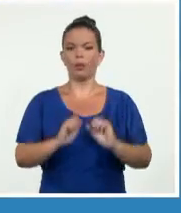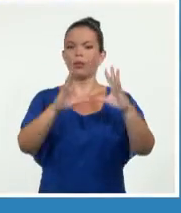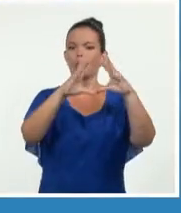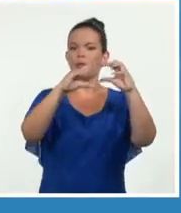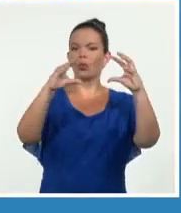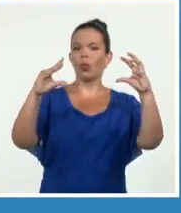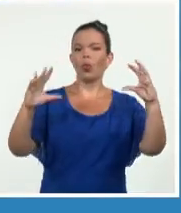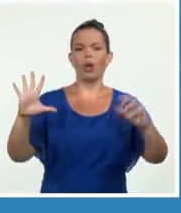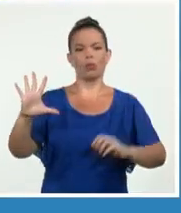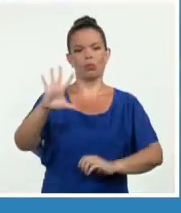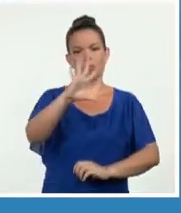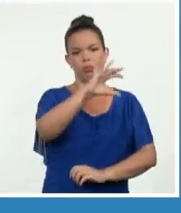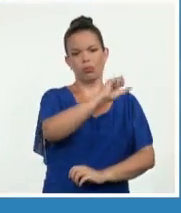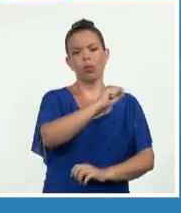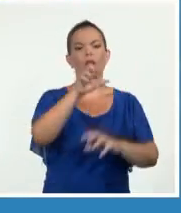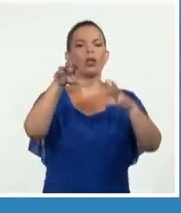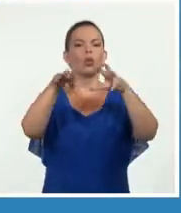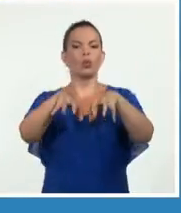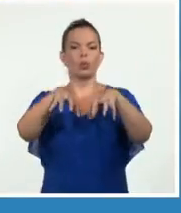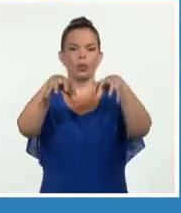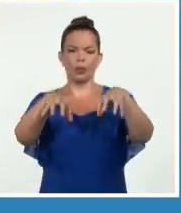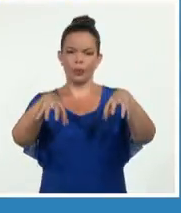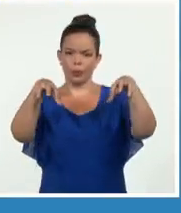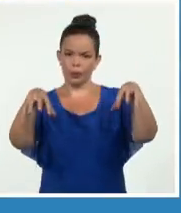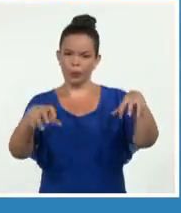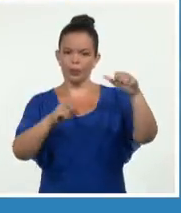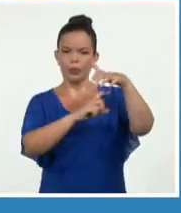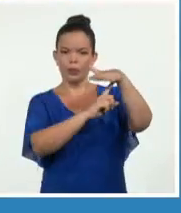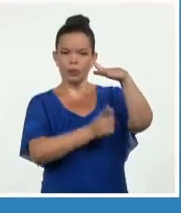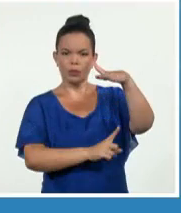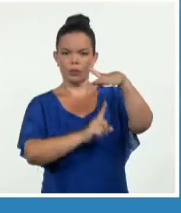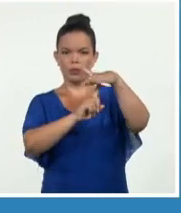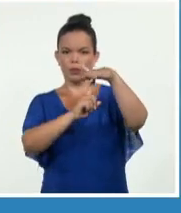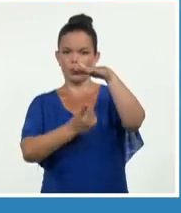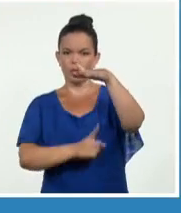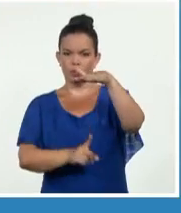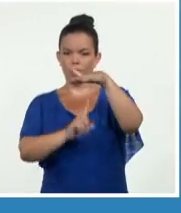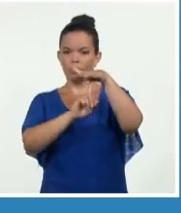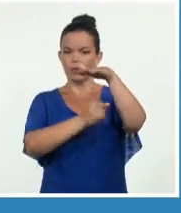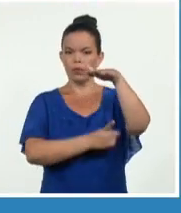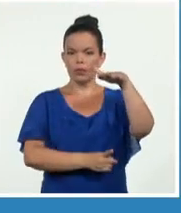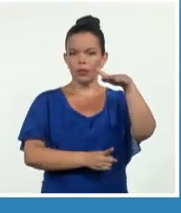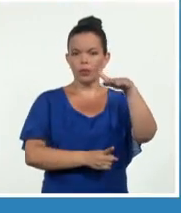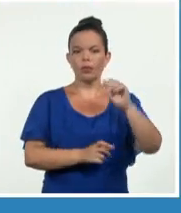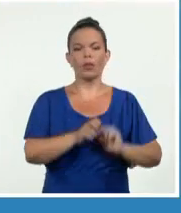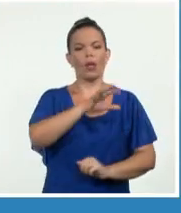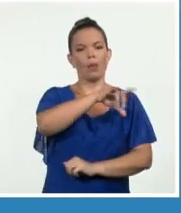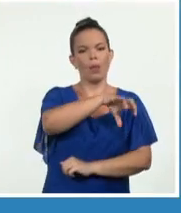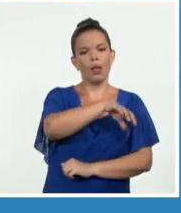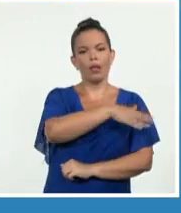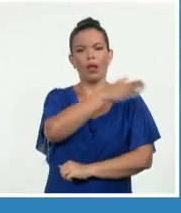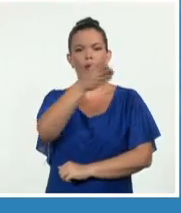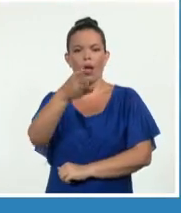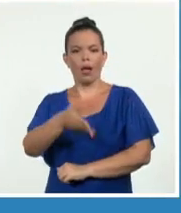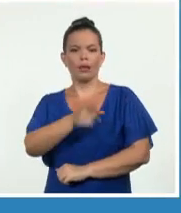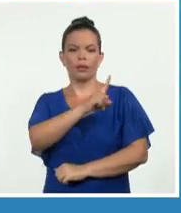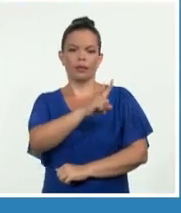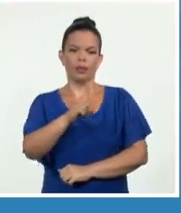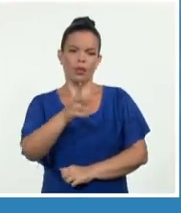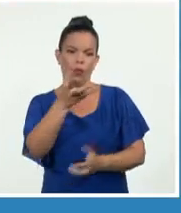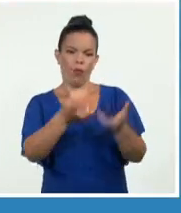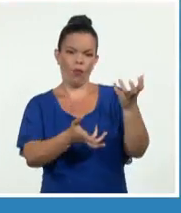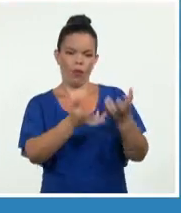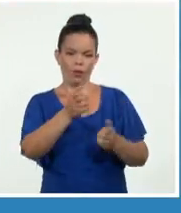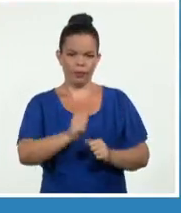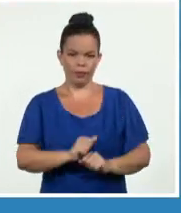con algunos chubascos lluvias y tormentas eléctricas en el occidente y zonas del interior y sur de las regiones central y oriental durante la